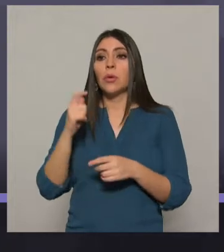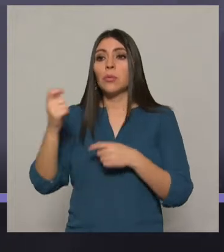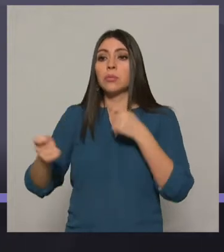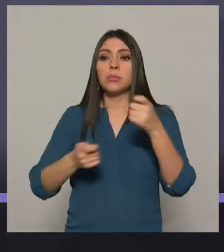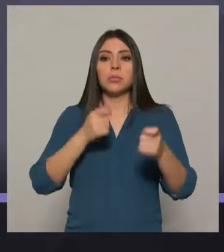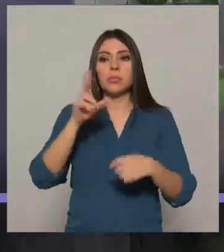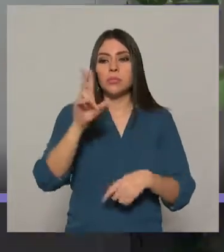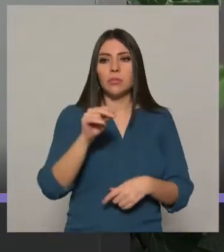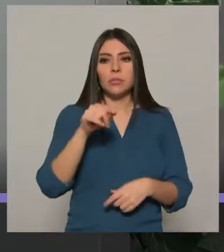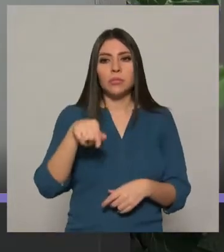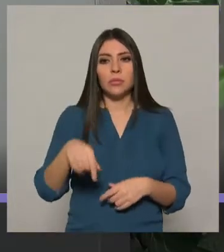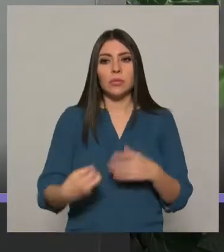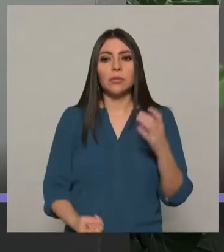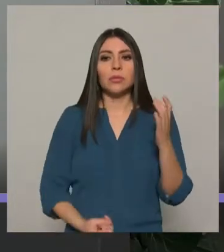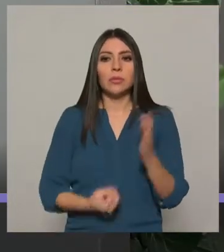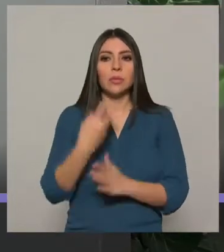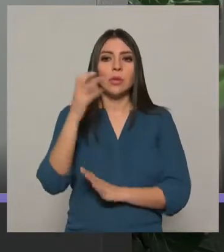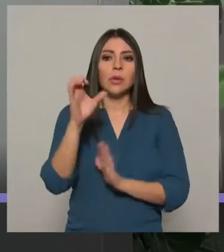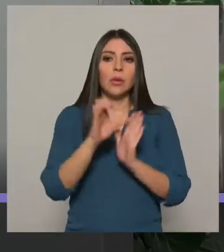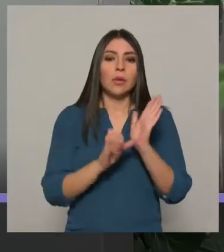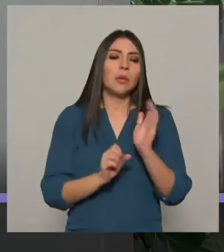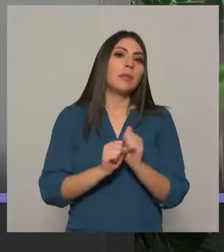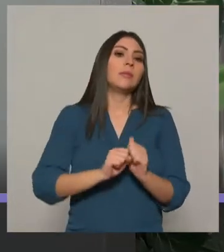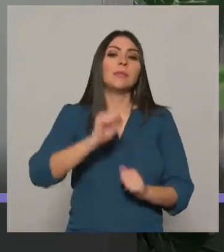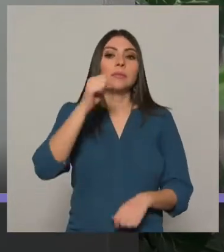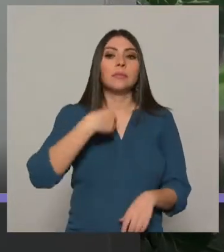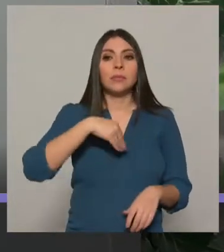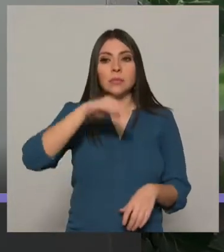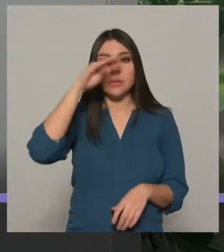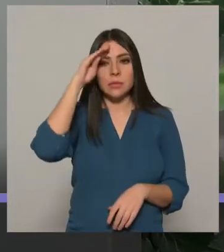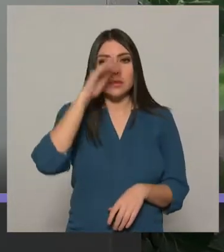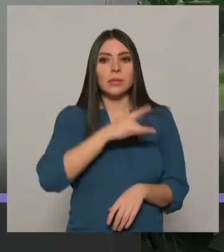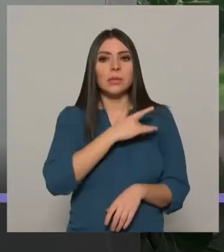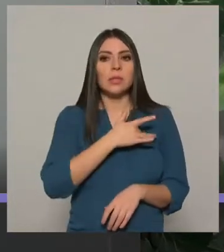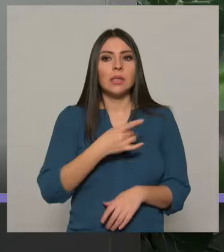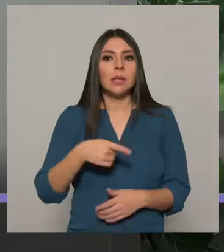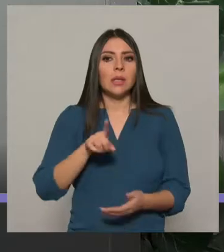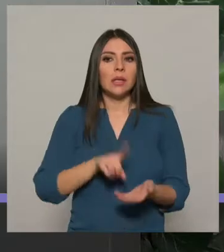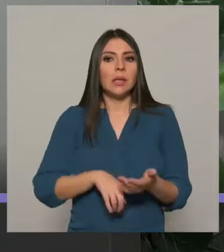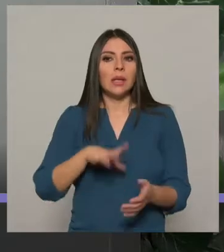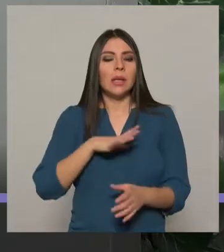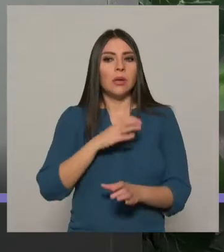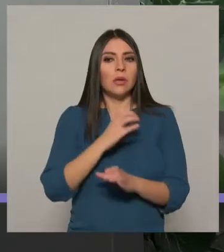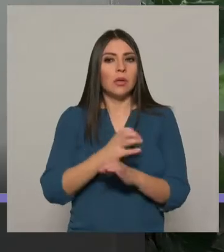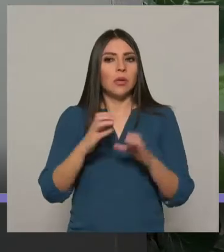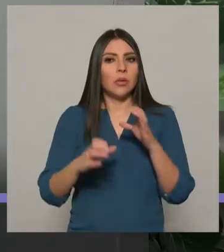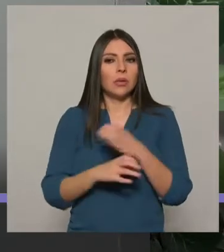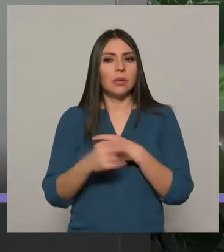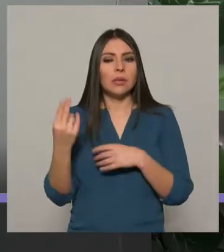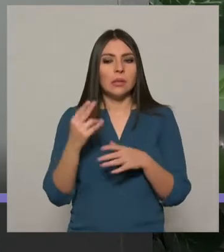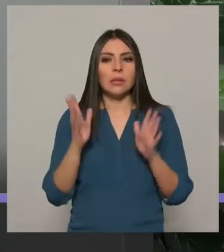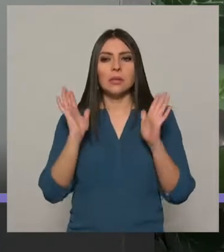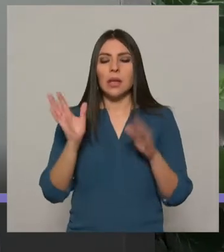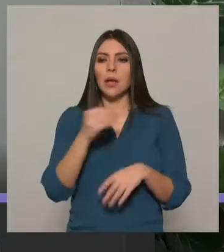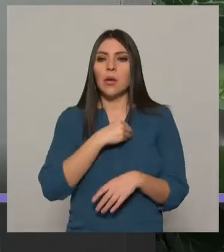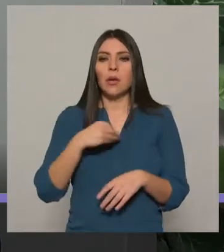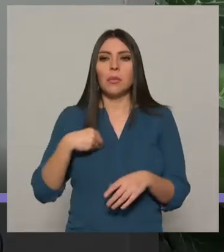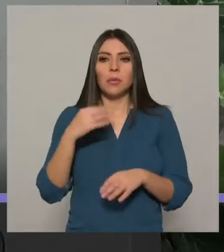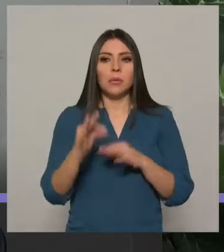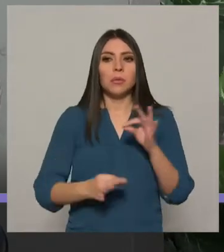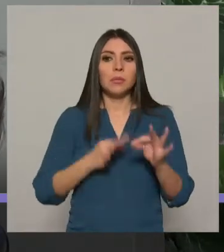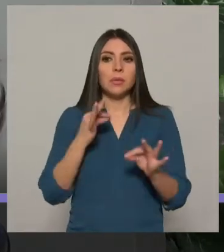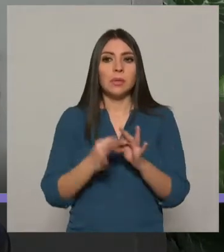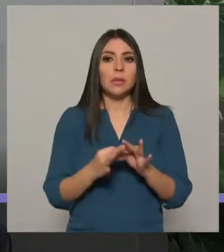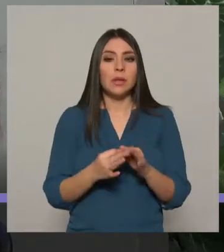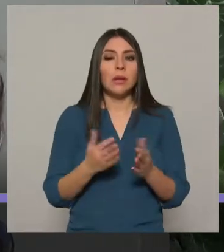Nuestra Constitución, la nueva Constitución que tenemos, me parece que también trae algunas cosas que tienen que ya cumplirse por obligación. Entonces, no estamos